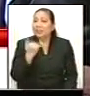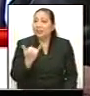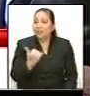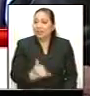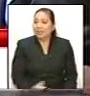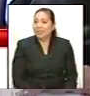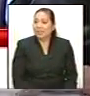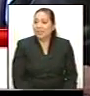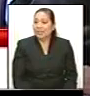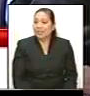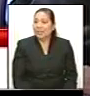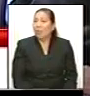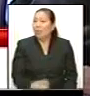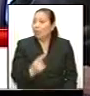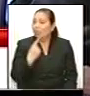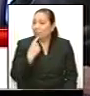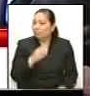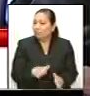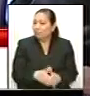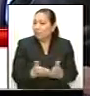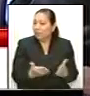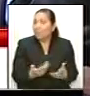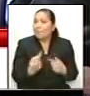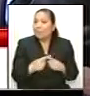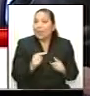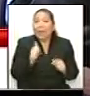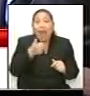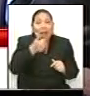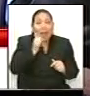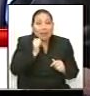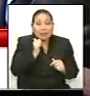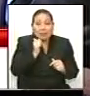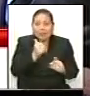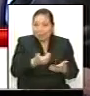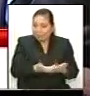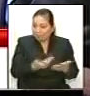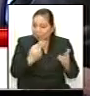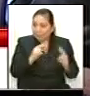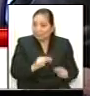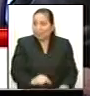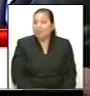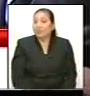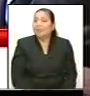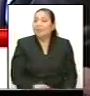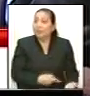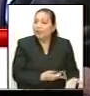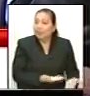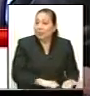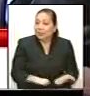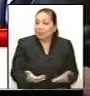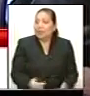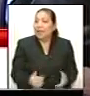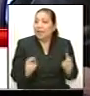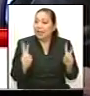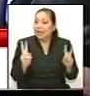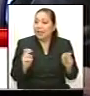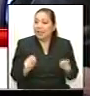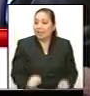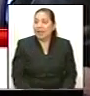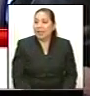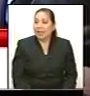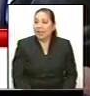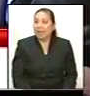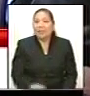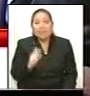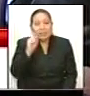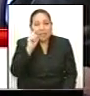justo no se abrió la página, pero ayer se abrió la página y nos lleva a temas de sexual